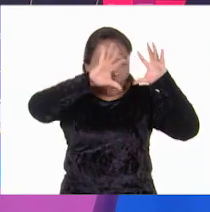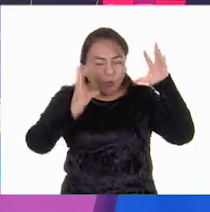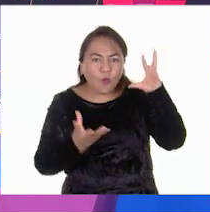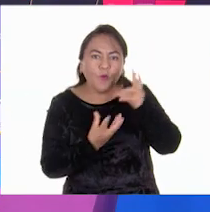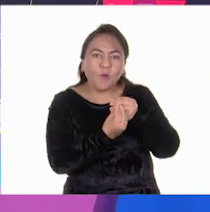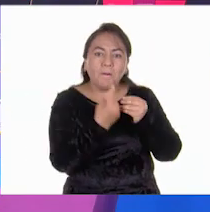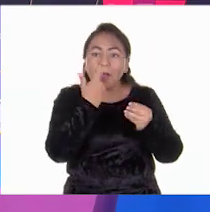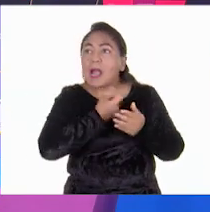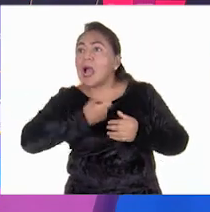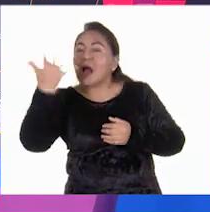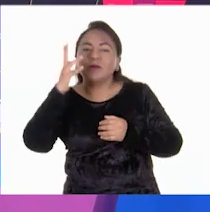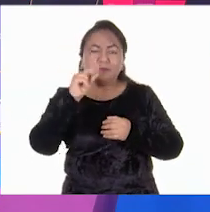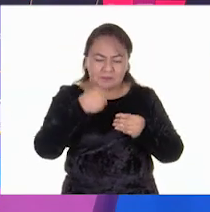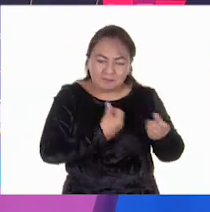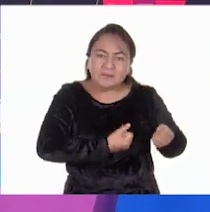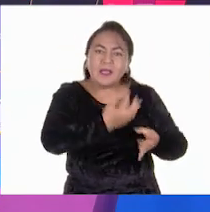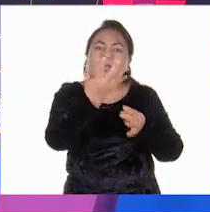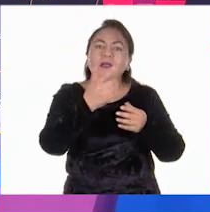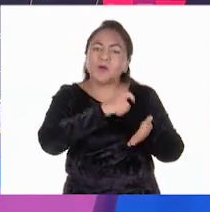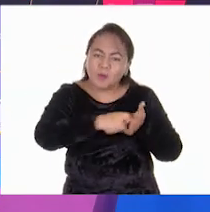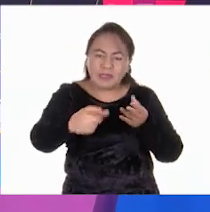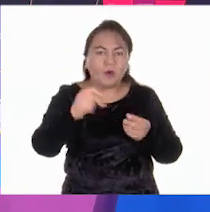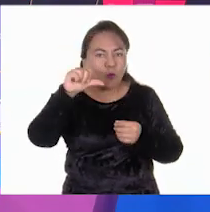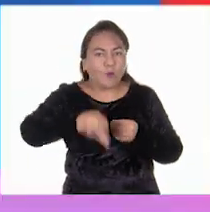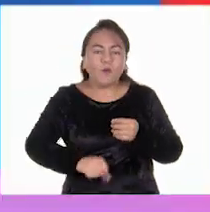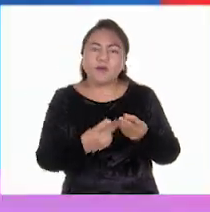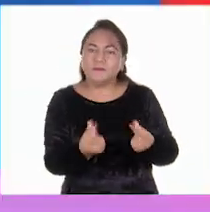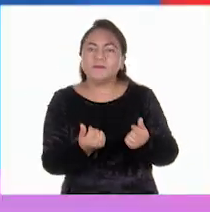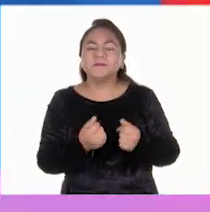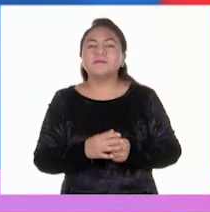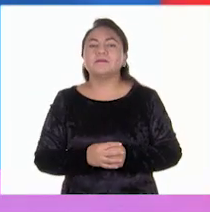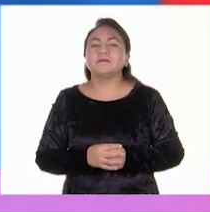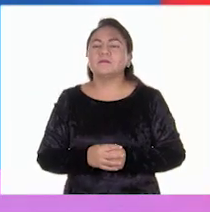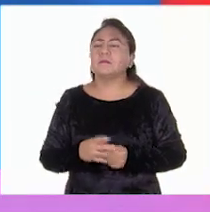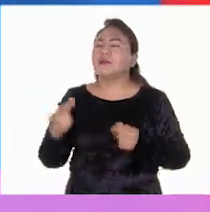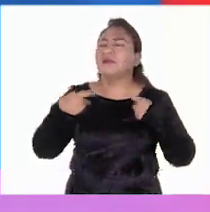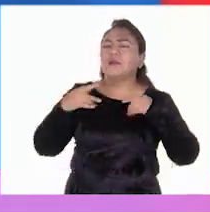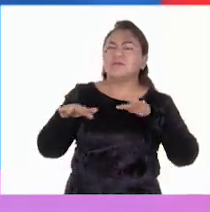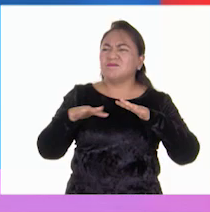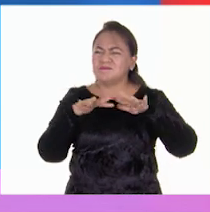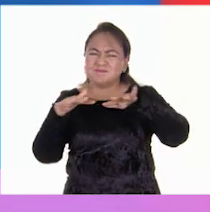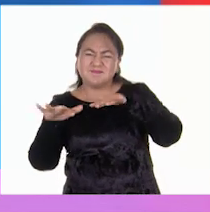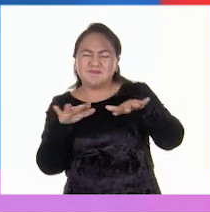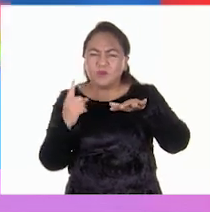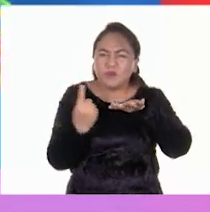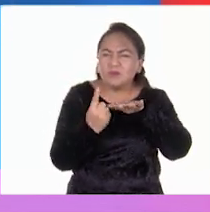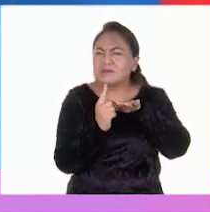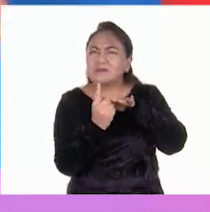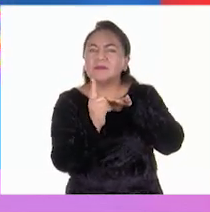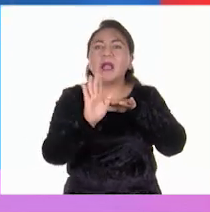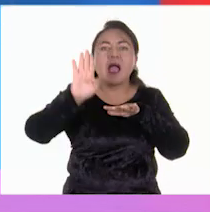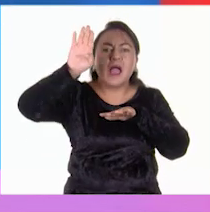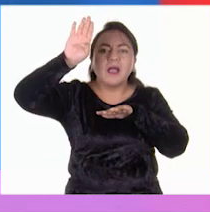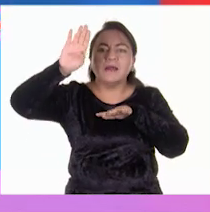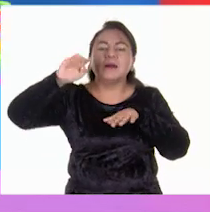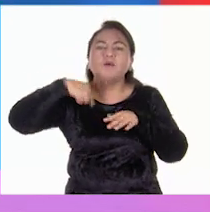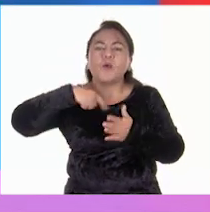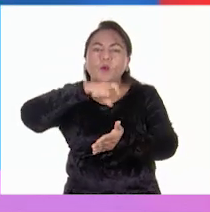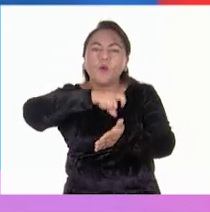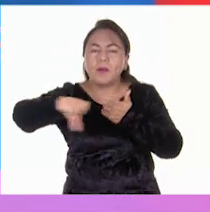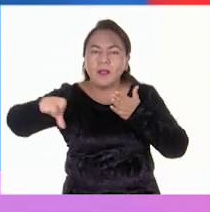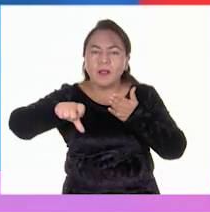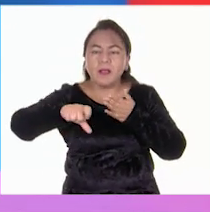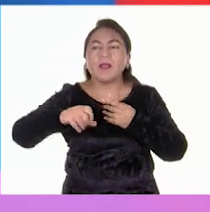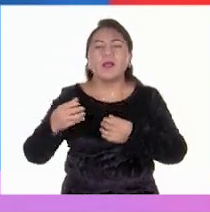no ande pagando más caro. Lléveselo en caliente. Alguien del tumulto se acerca a comprar un Baby HP y